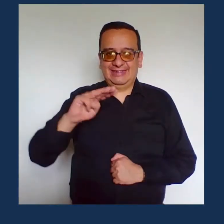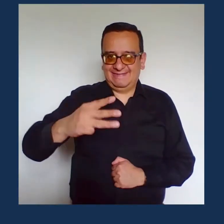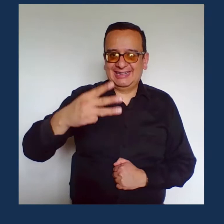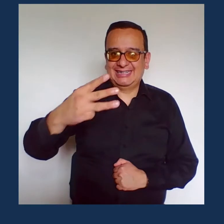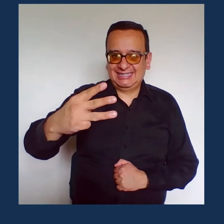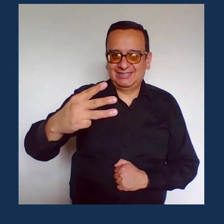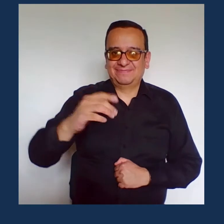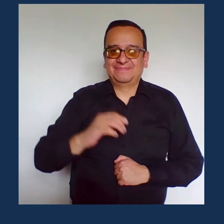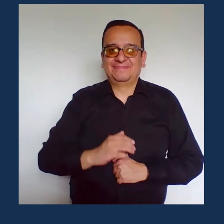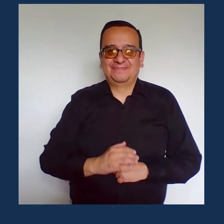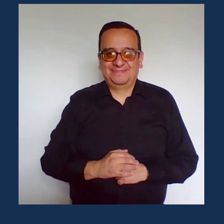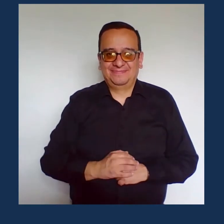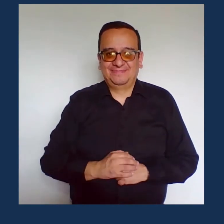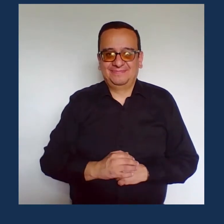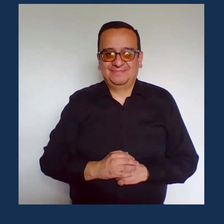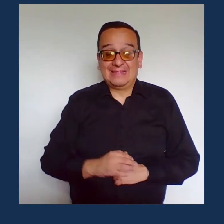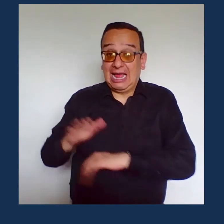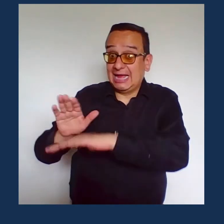3.